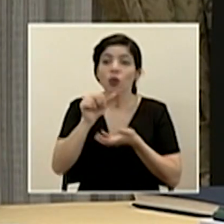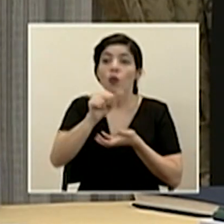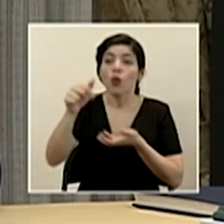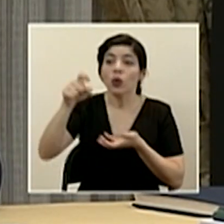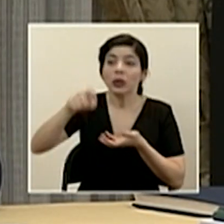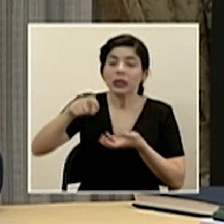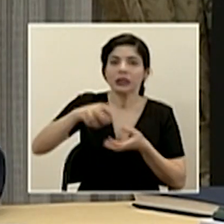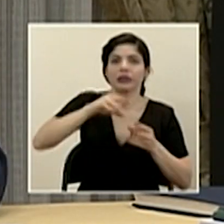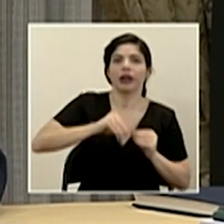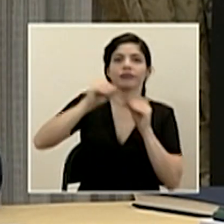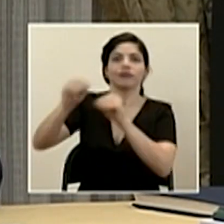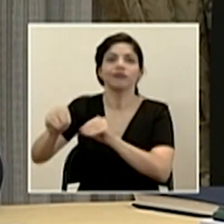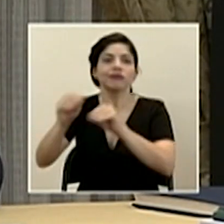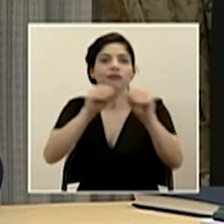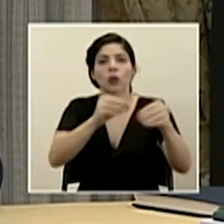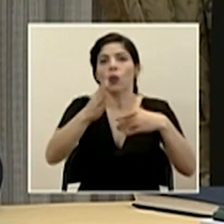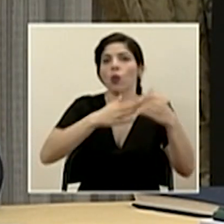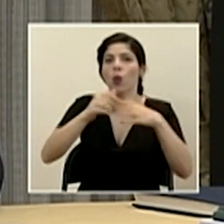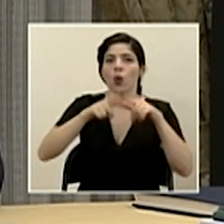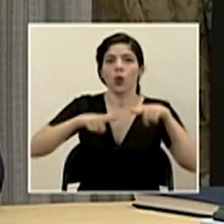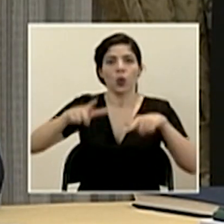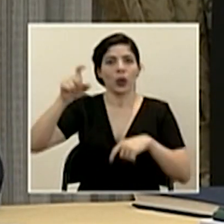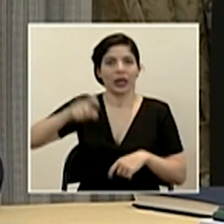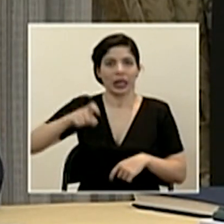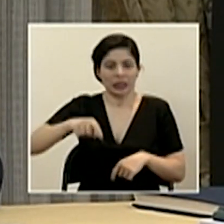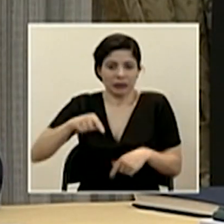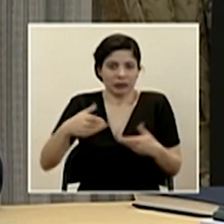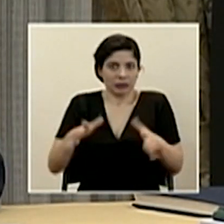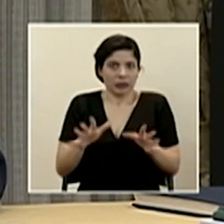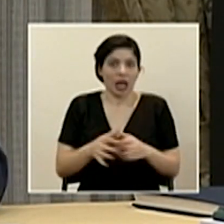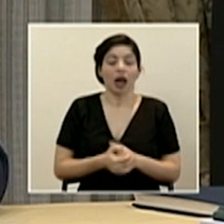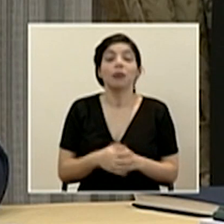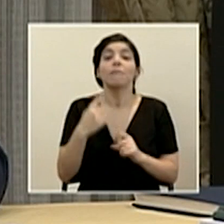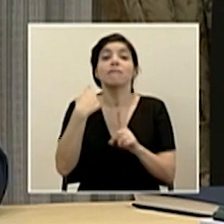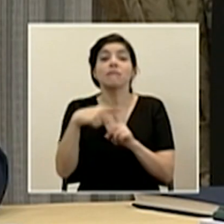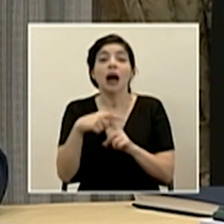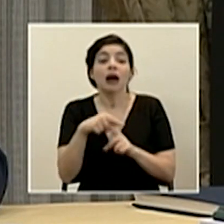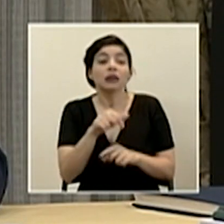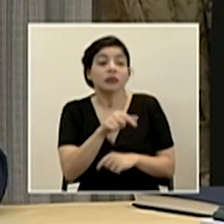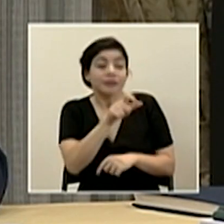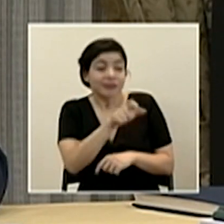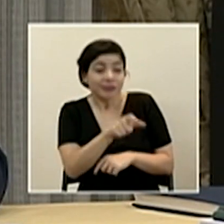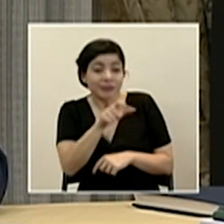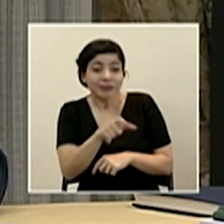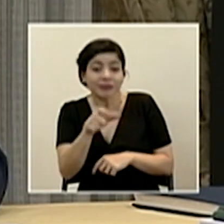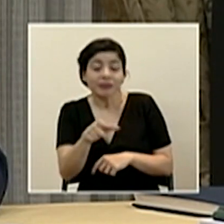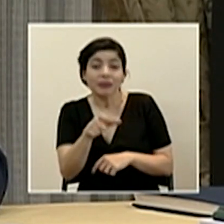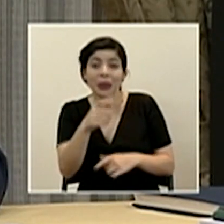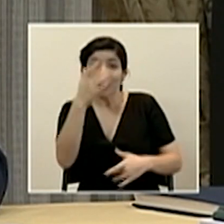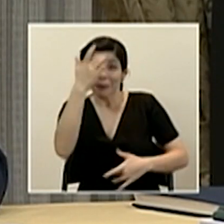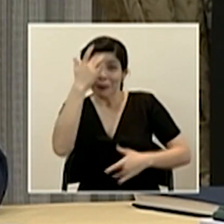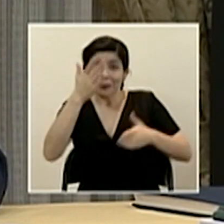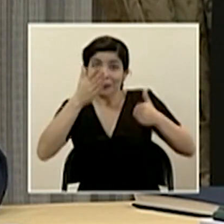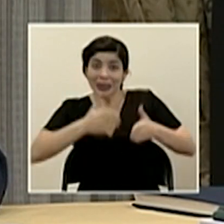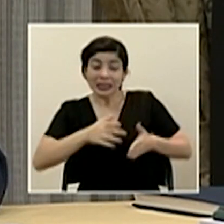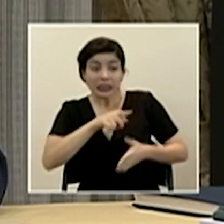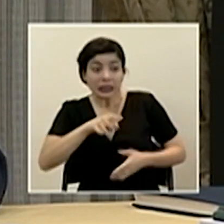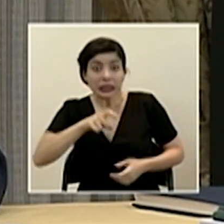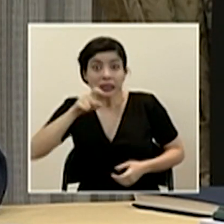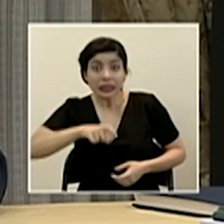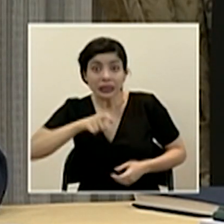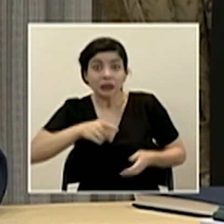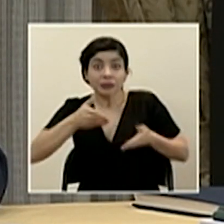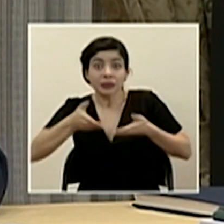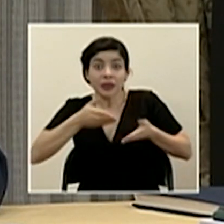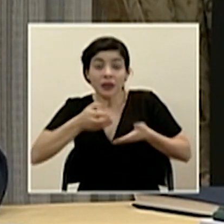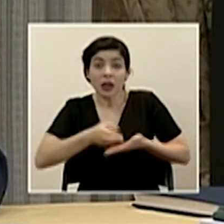otro hospital en alguna zona del país donde lo necesitemos, y se le da continuidad a los pacientes que requieren de